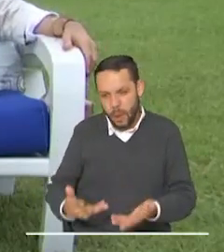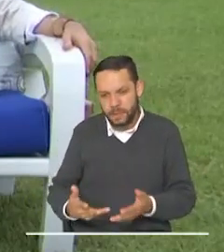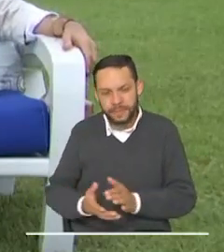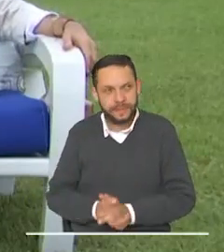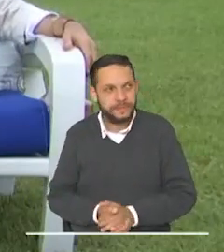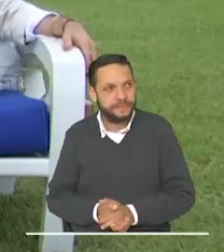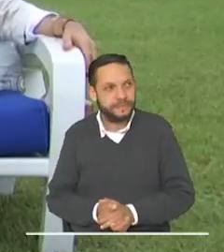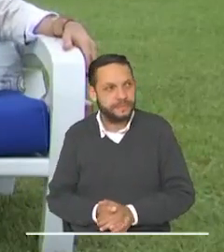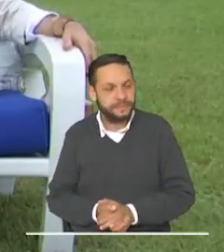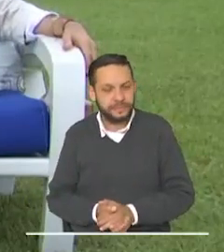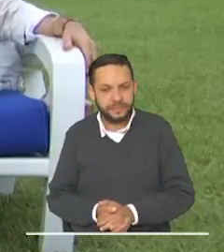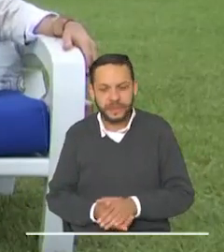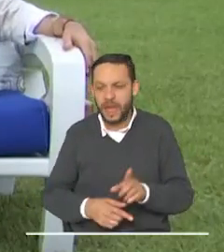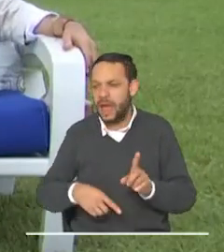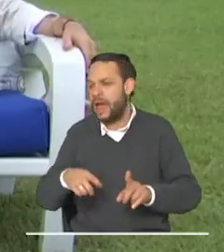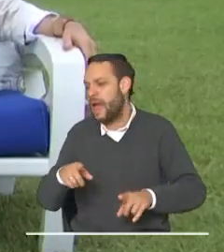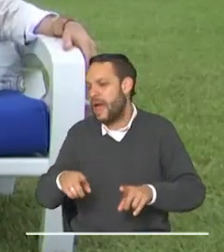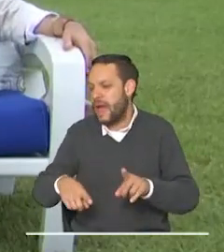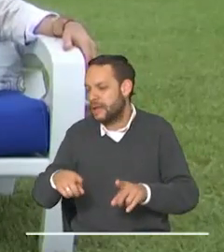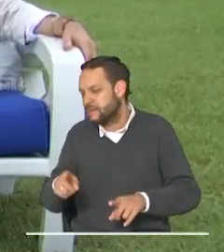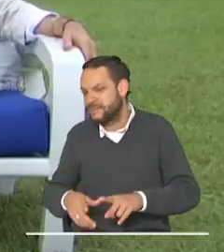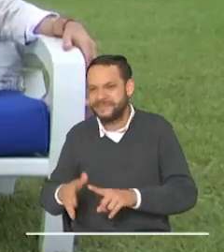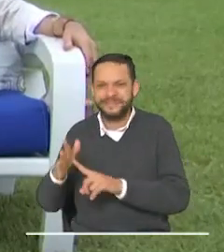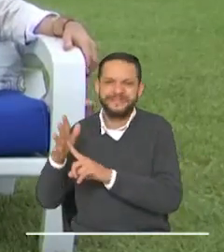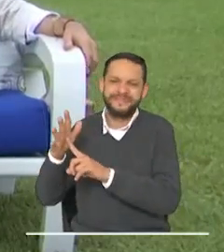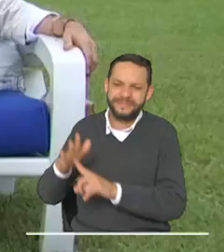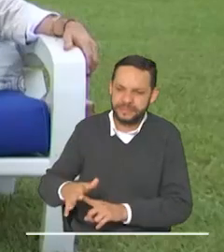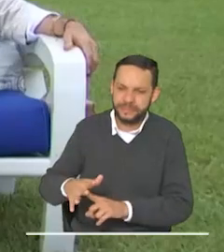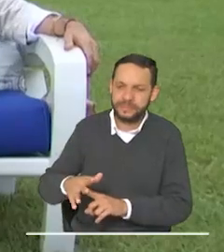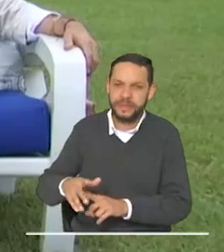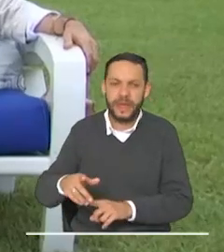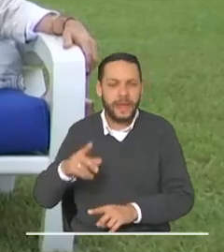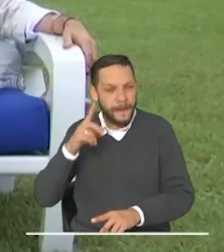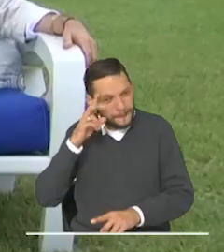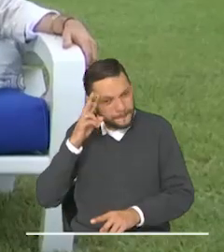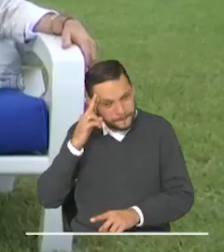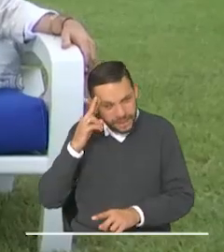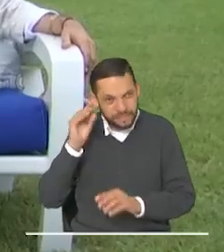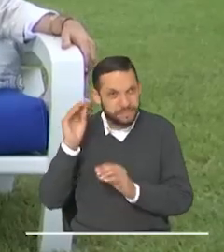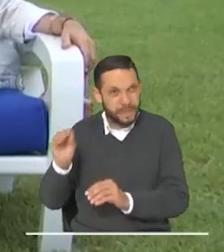la estigmatización y además la revictimización del paciente mental